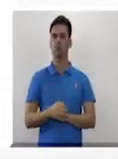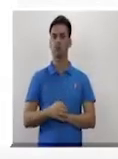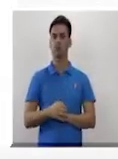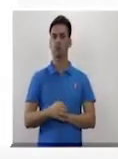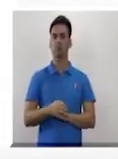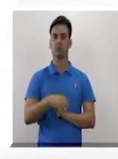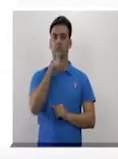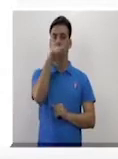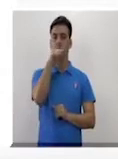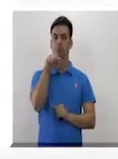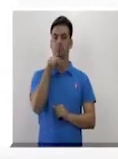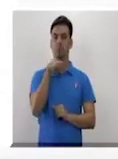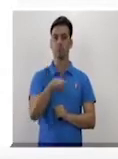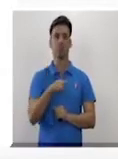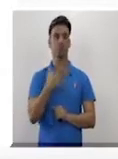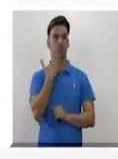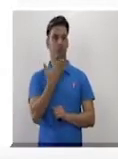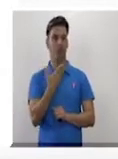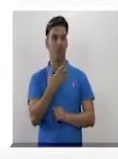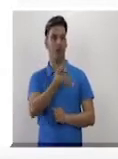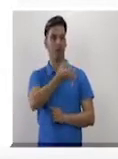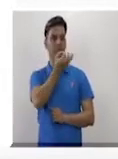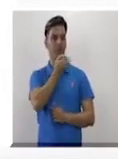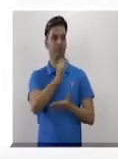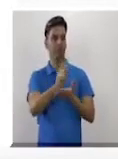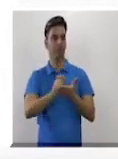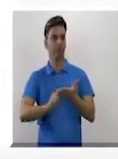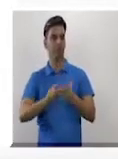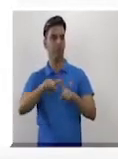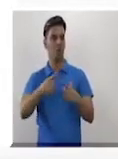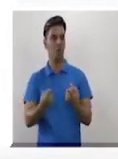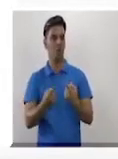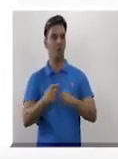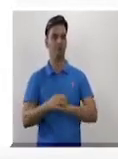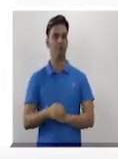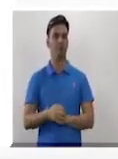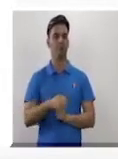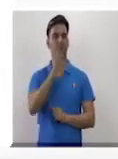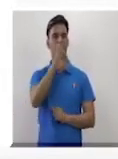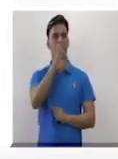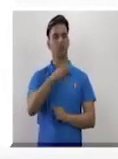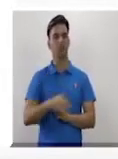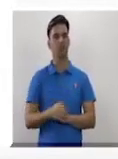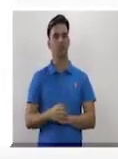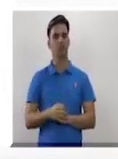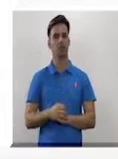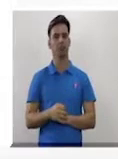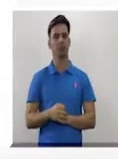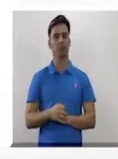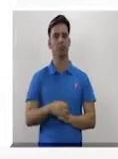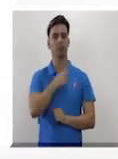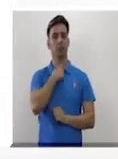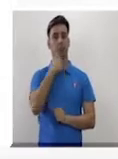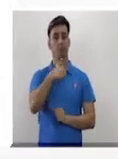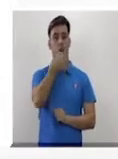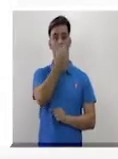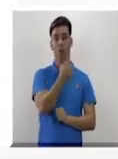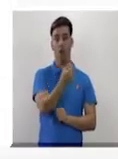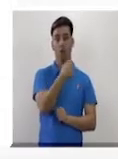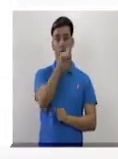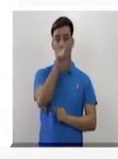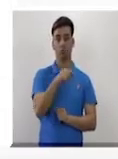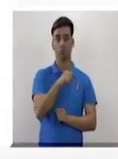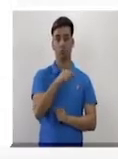argumentemos las que consideremos que son falsas. El inciso A dice, la función h tiene valor